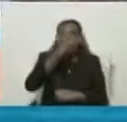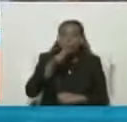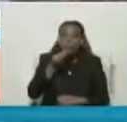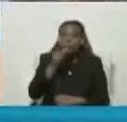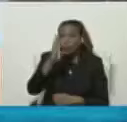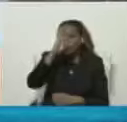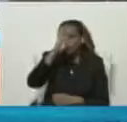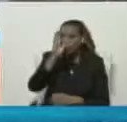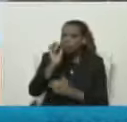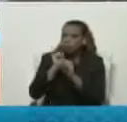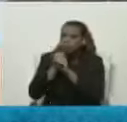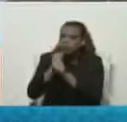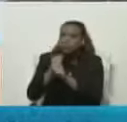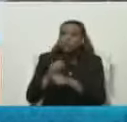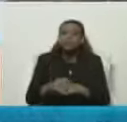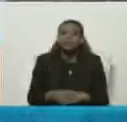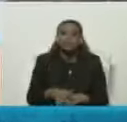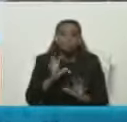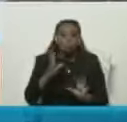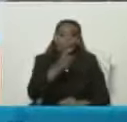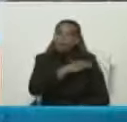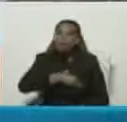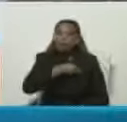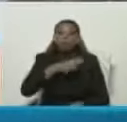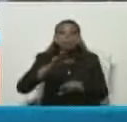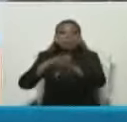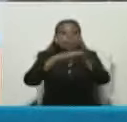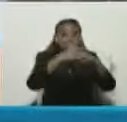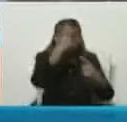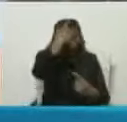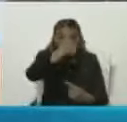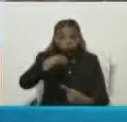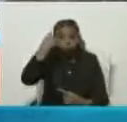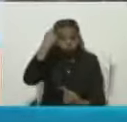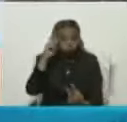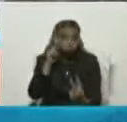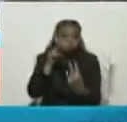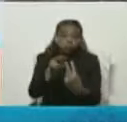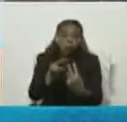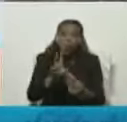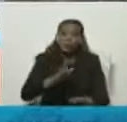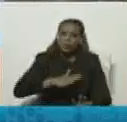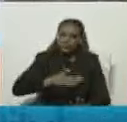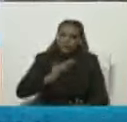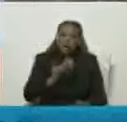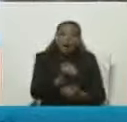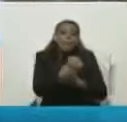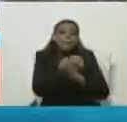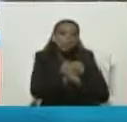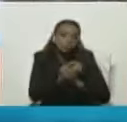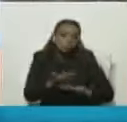Barinas. Tengo moral para decirle, quiero su amor,